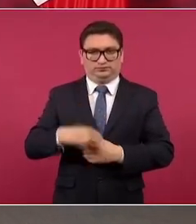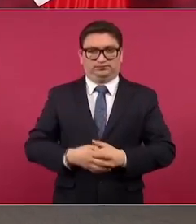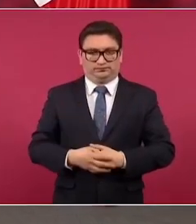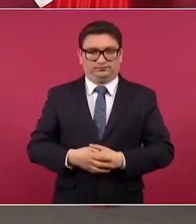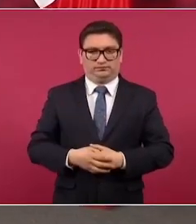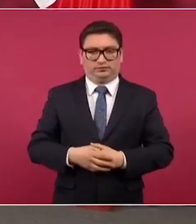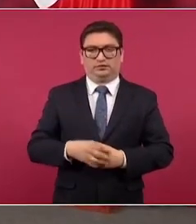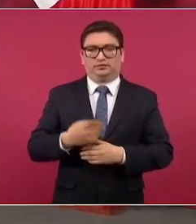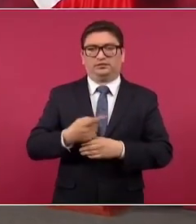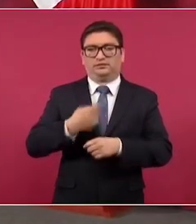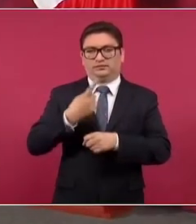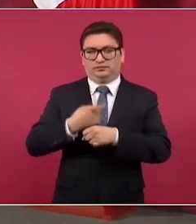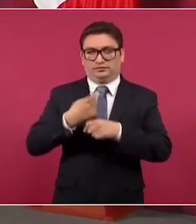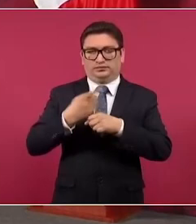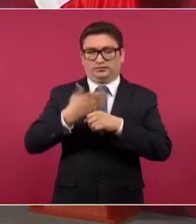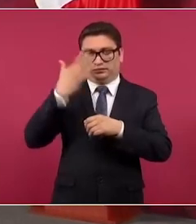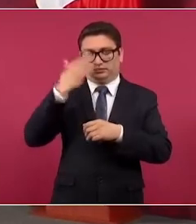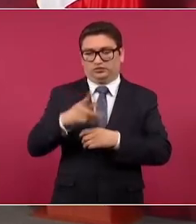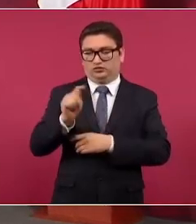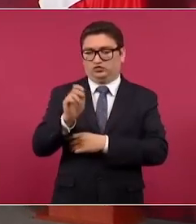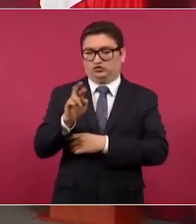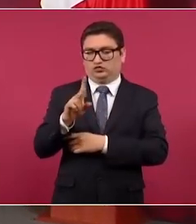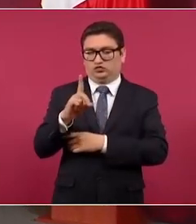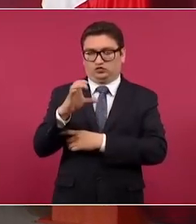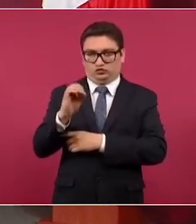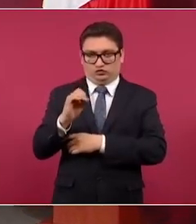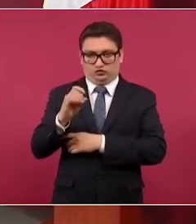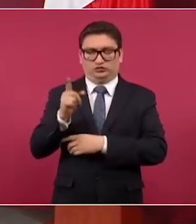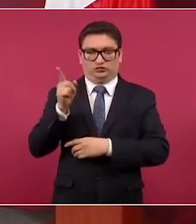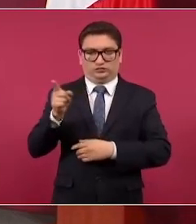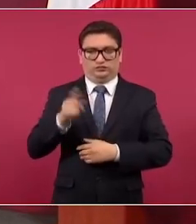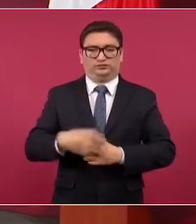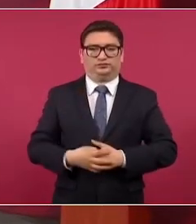y del primer ministro Trudeau